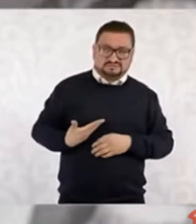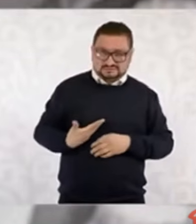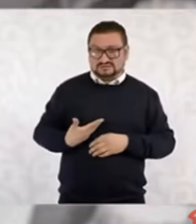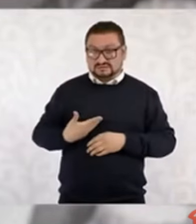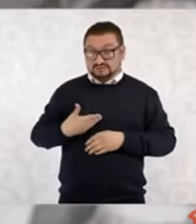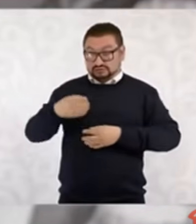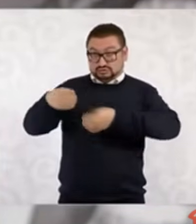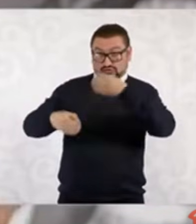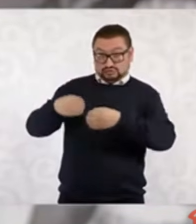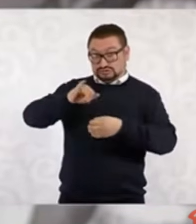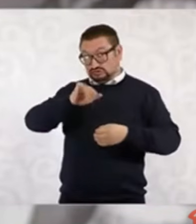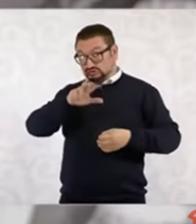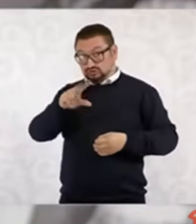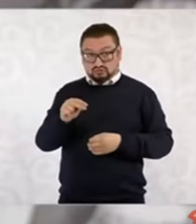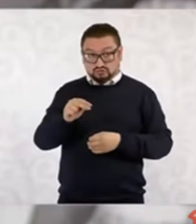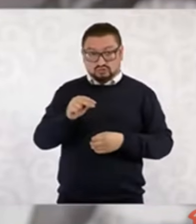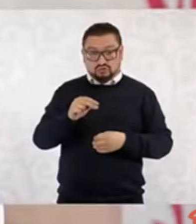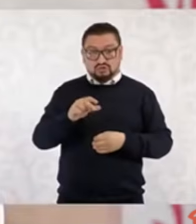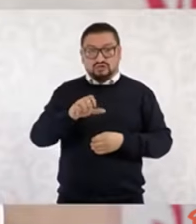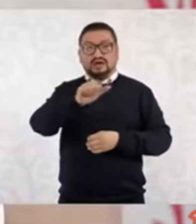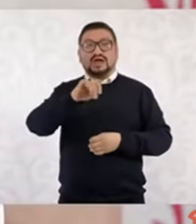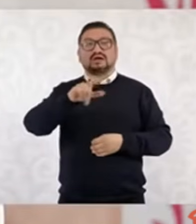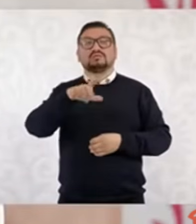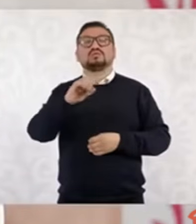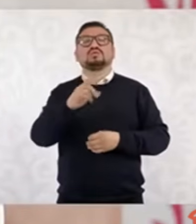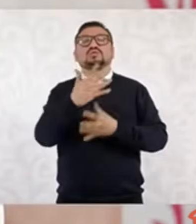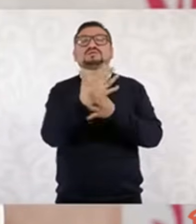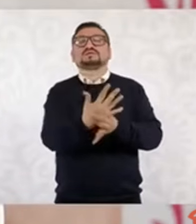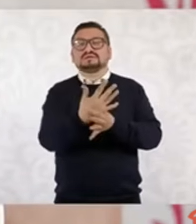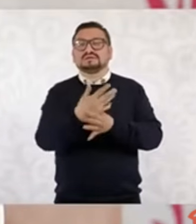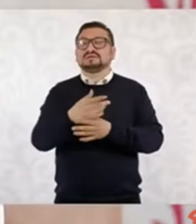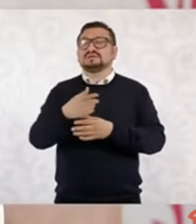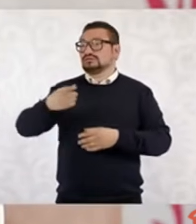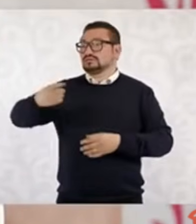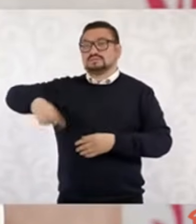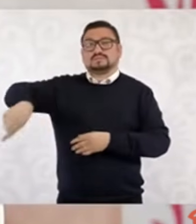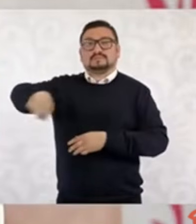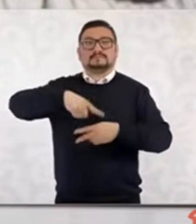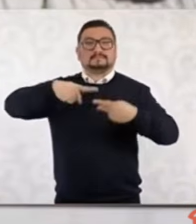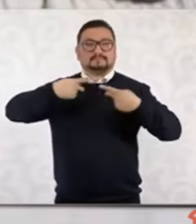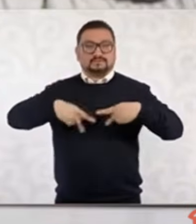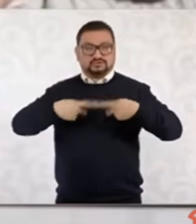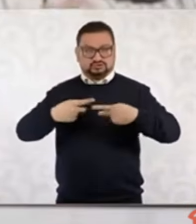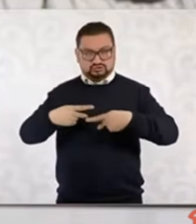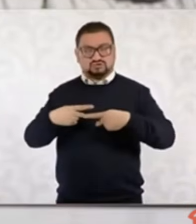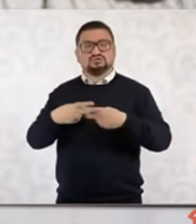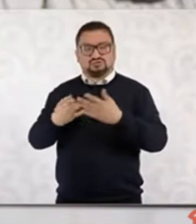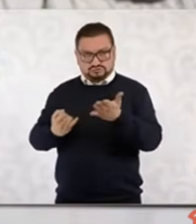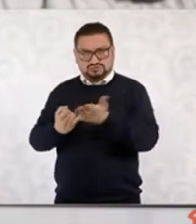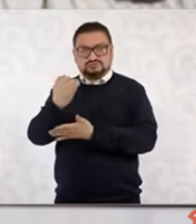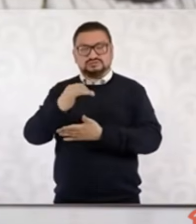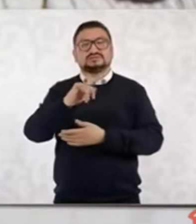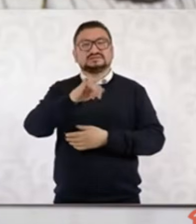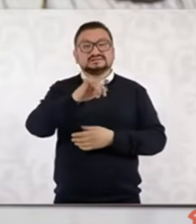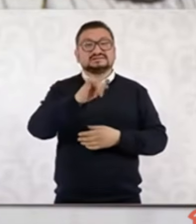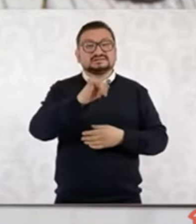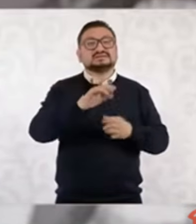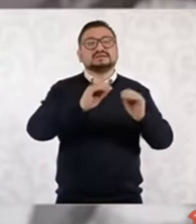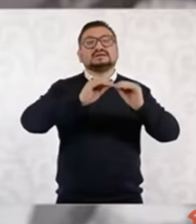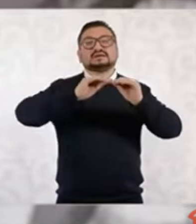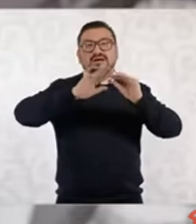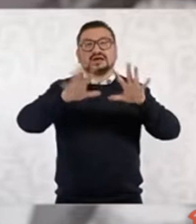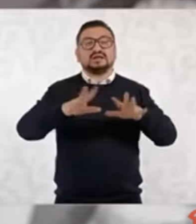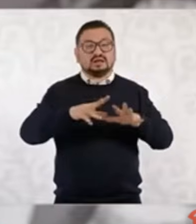López Obrador? Vamos a decidirlo con la gente, porque es un tema, tiene una parte técnica, jurídica, pero tiene una parte política